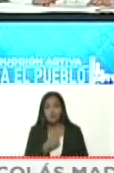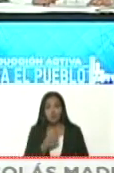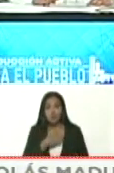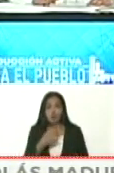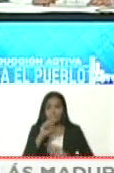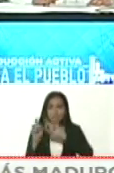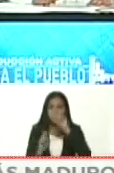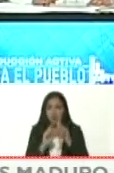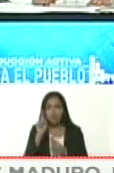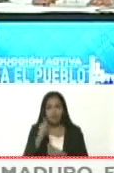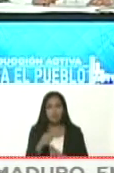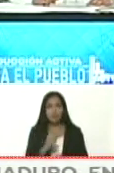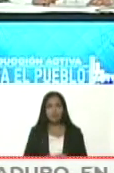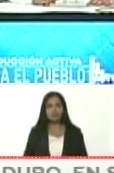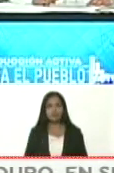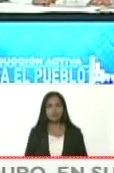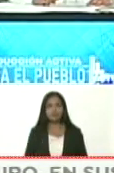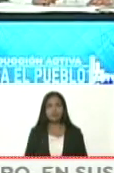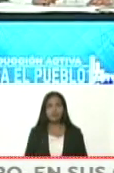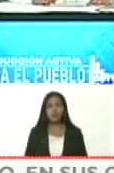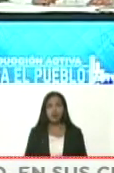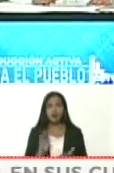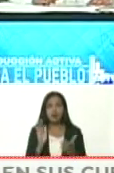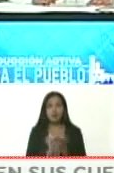pregunté al compañero